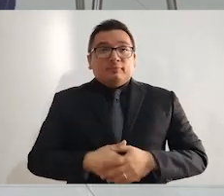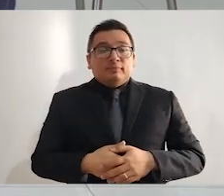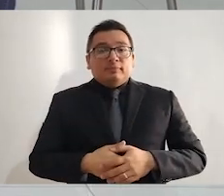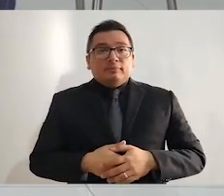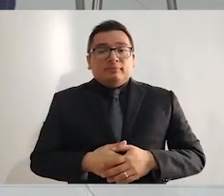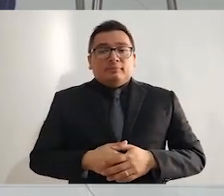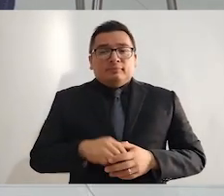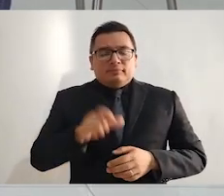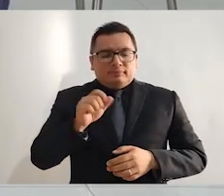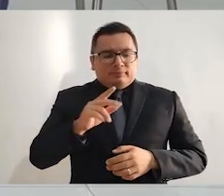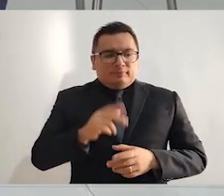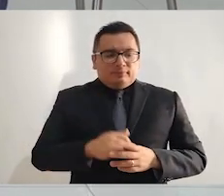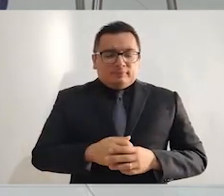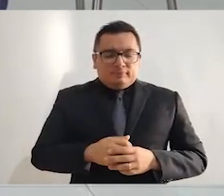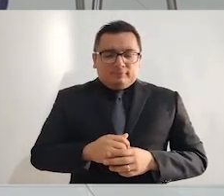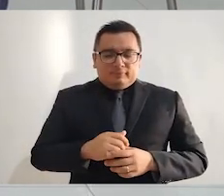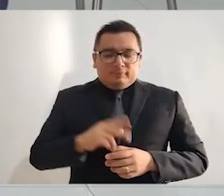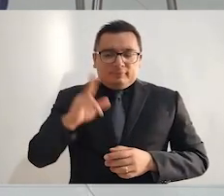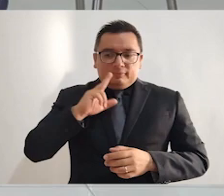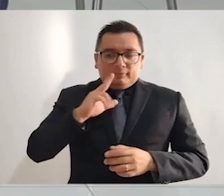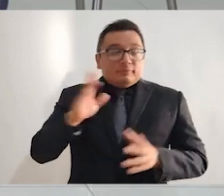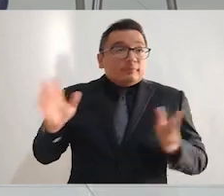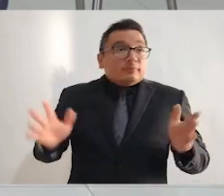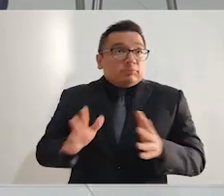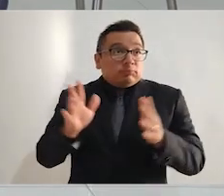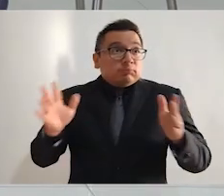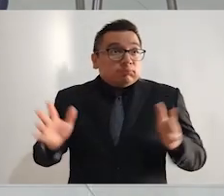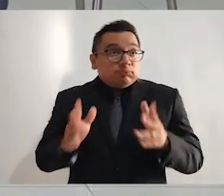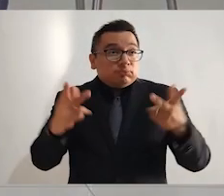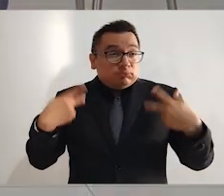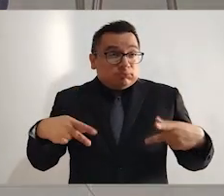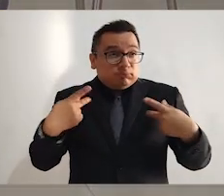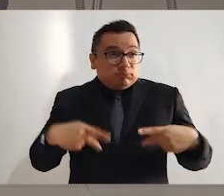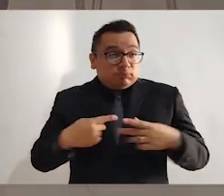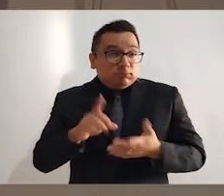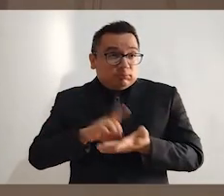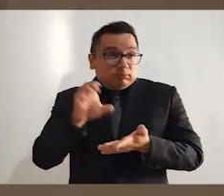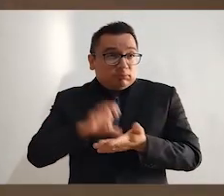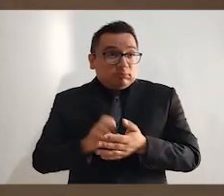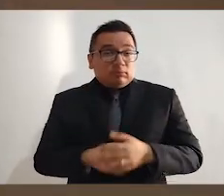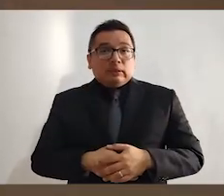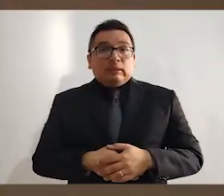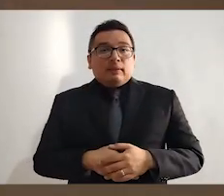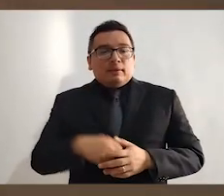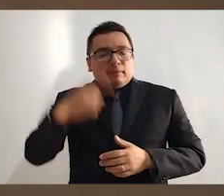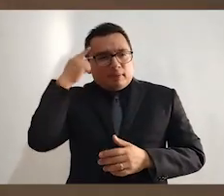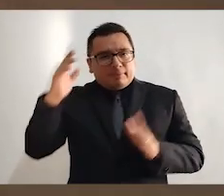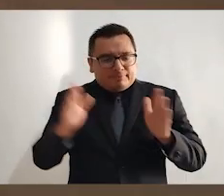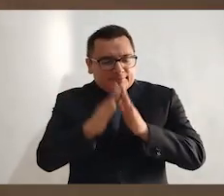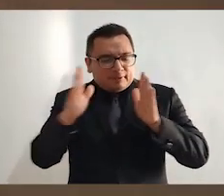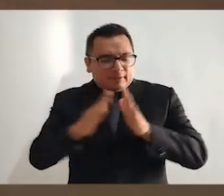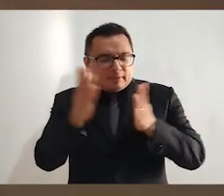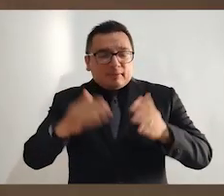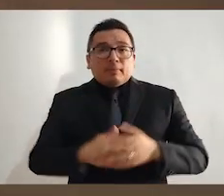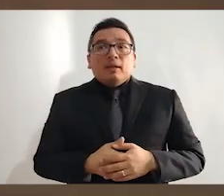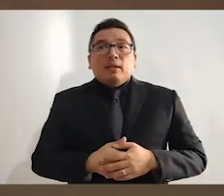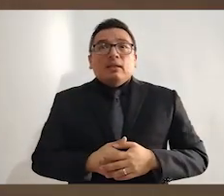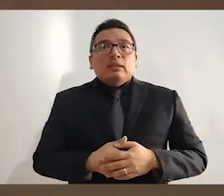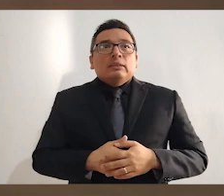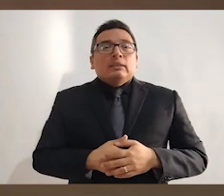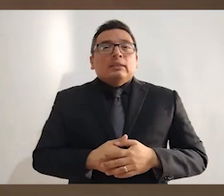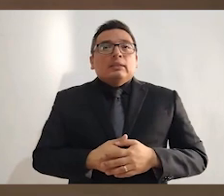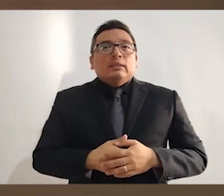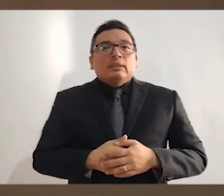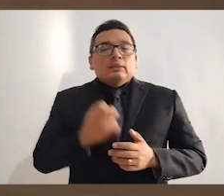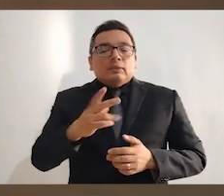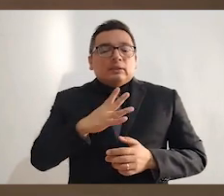el poder también motivar a las personas con discapacidad a que participen en forma